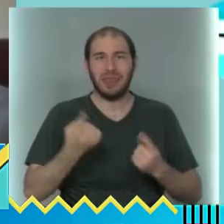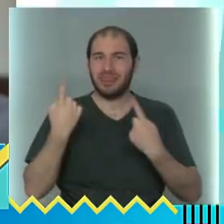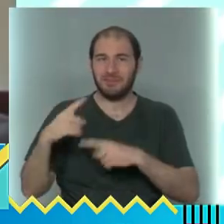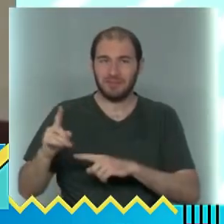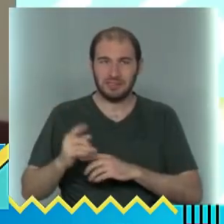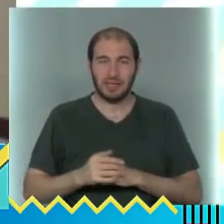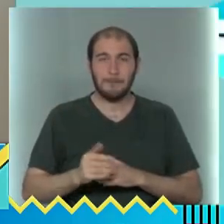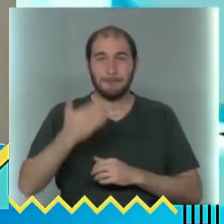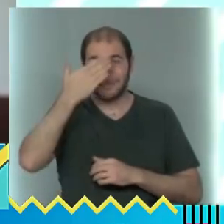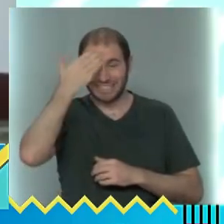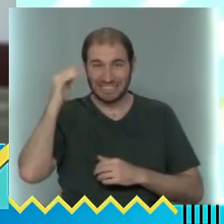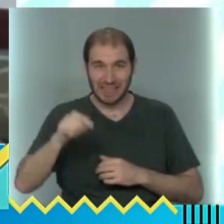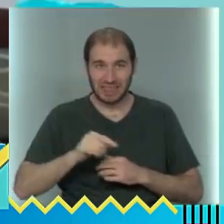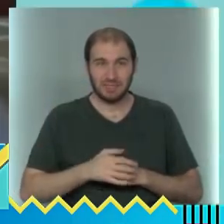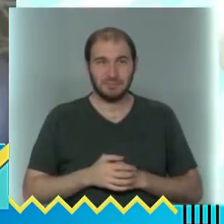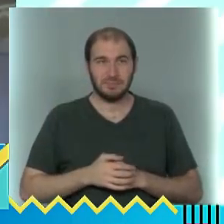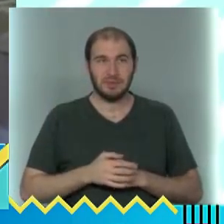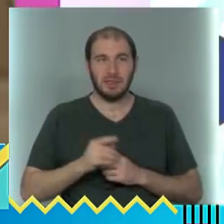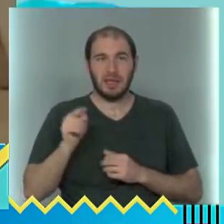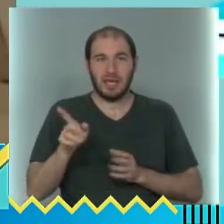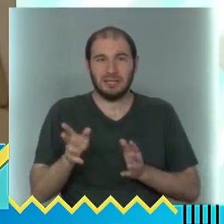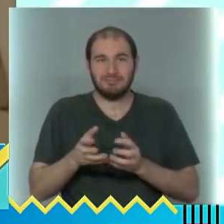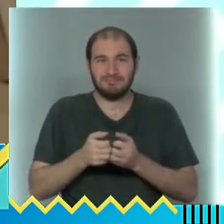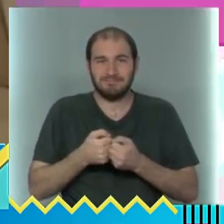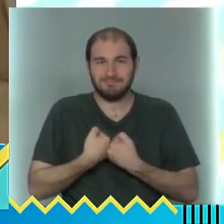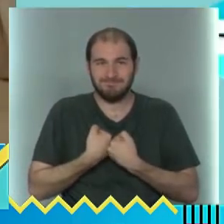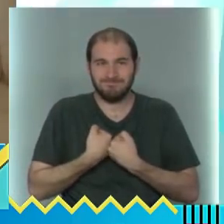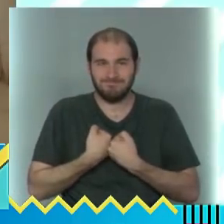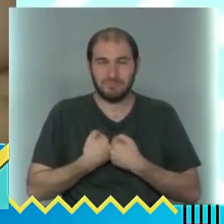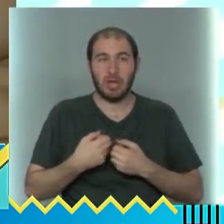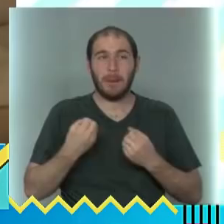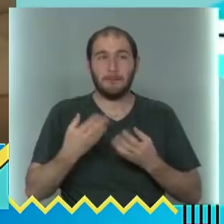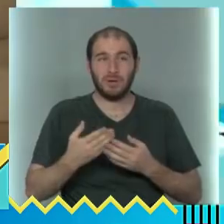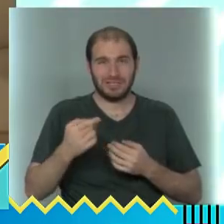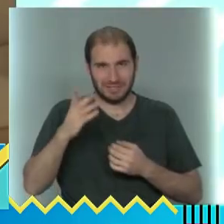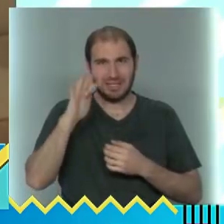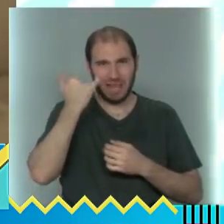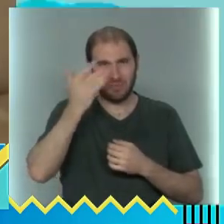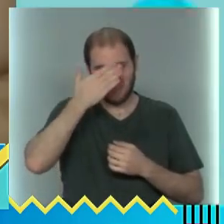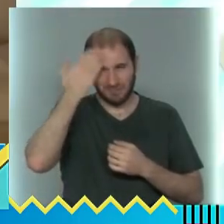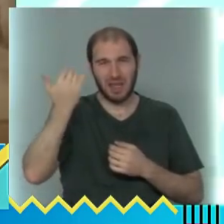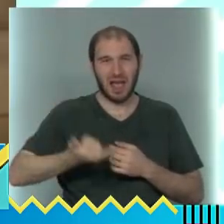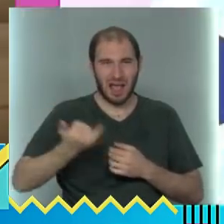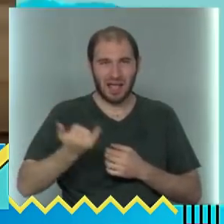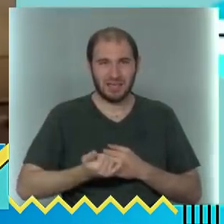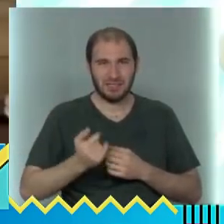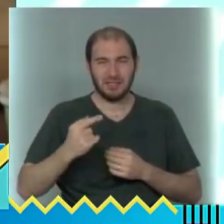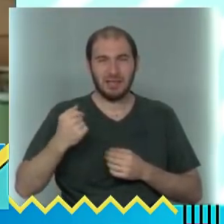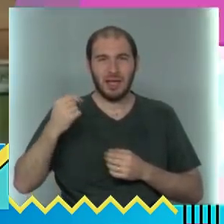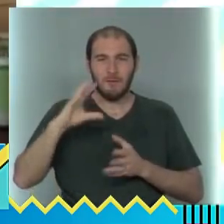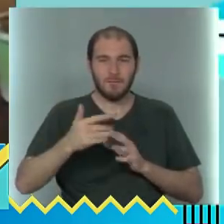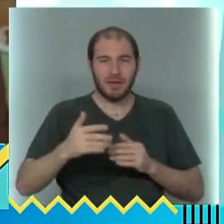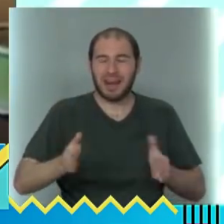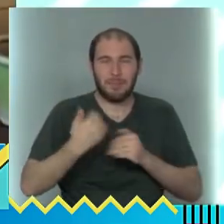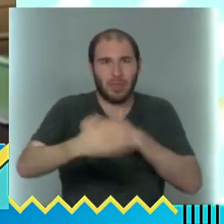cosa es que el paciente se está encerrando porque ha tomado conciencia de su enfermedad, porque se proyecta